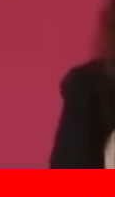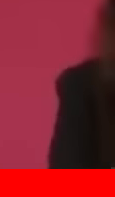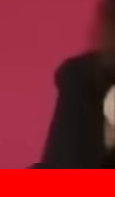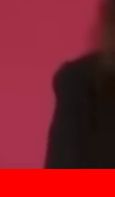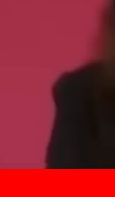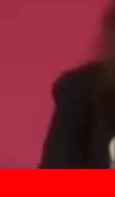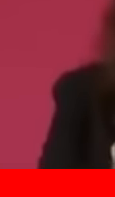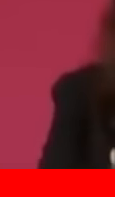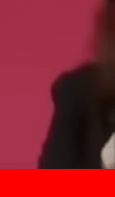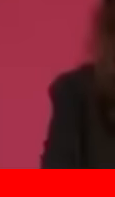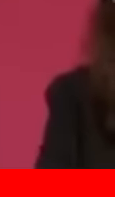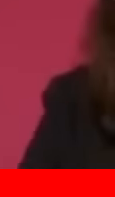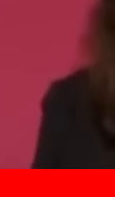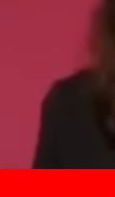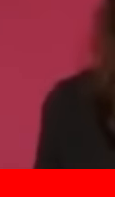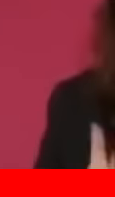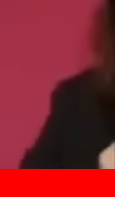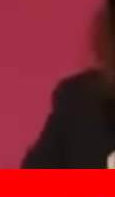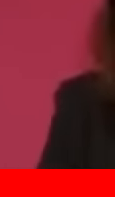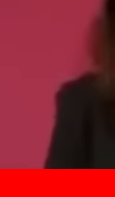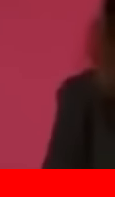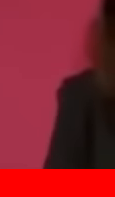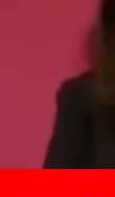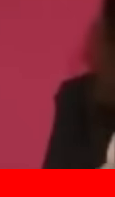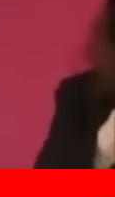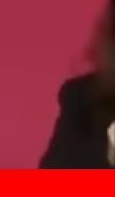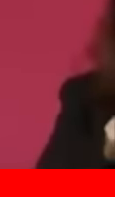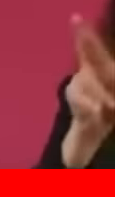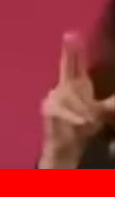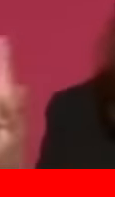no pueda yo usar mi derecho de réplica.